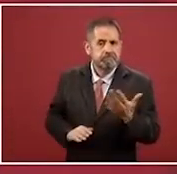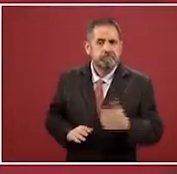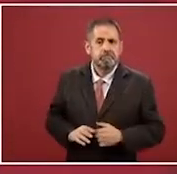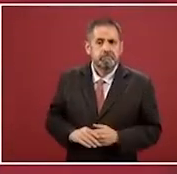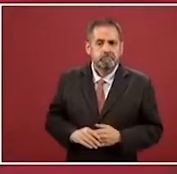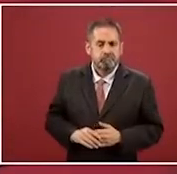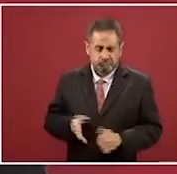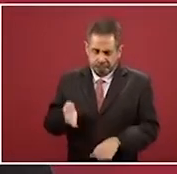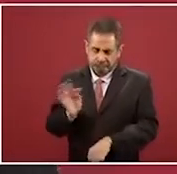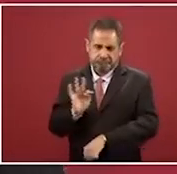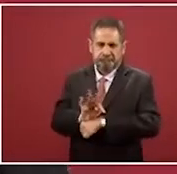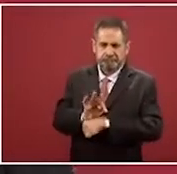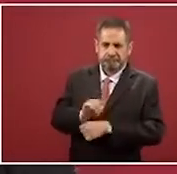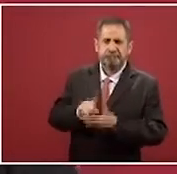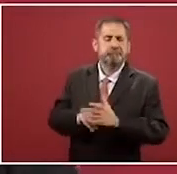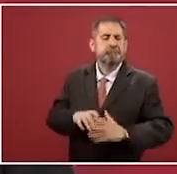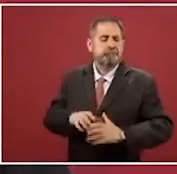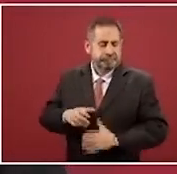lo protegemos